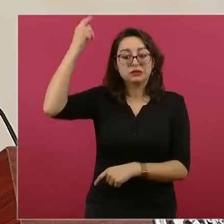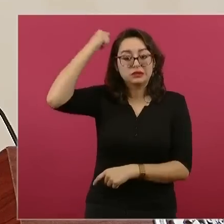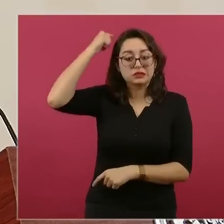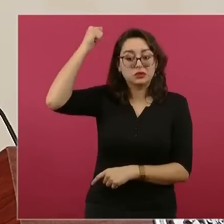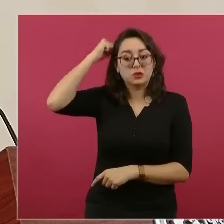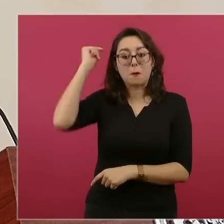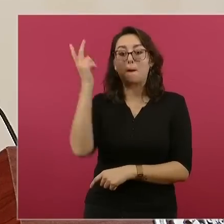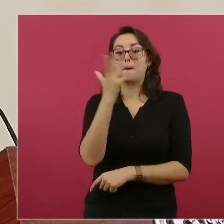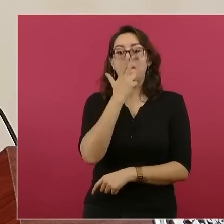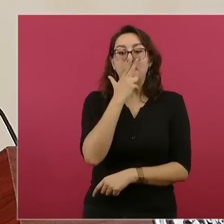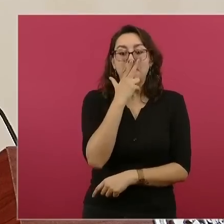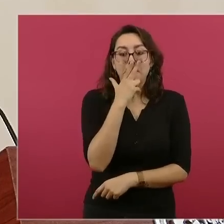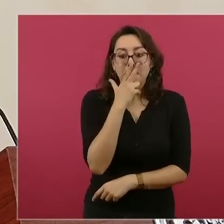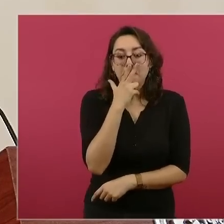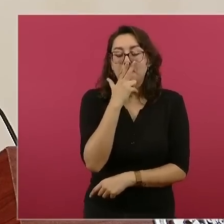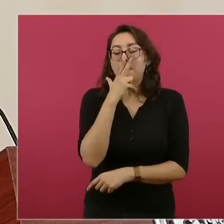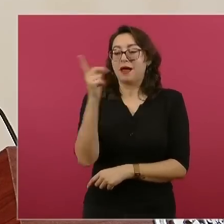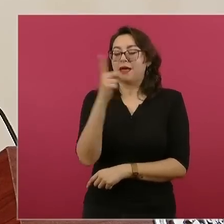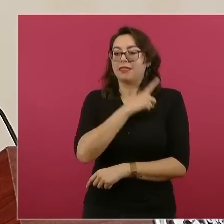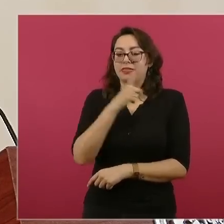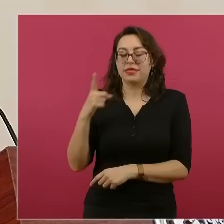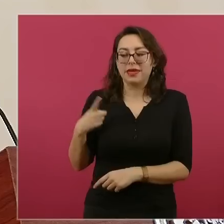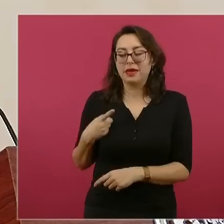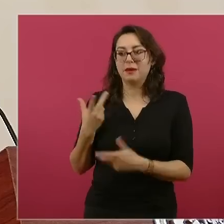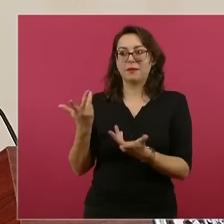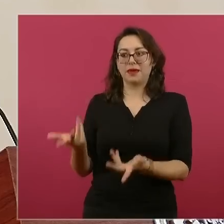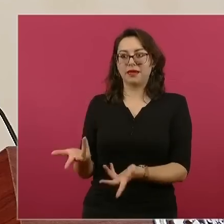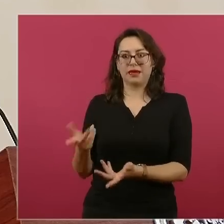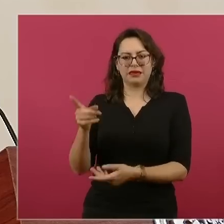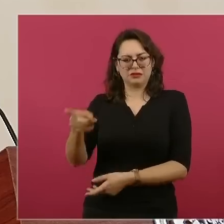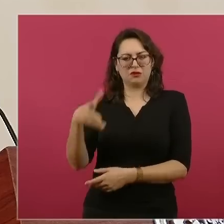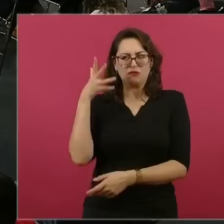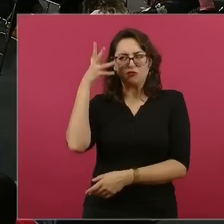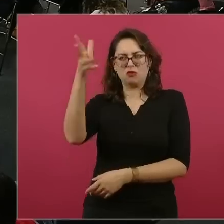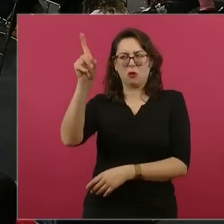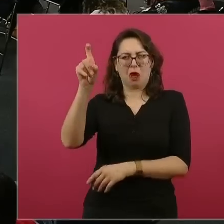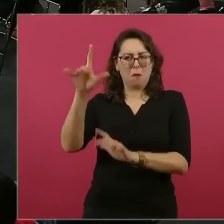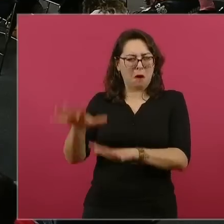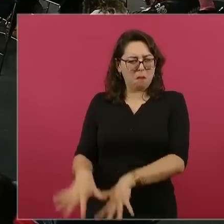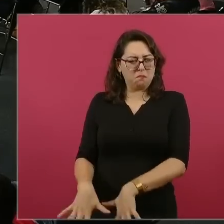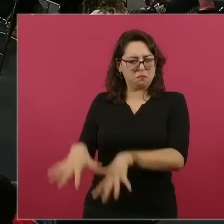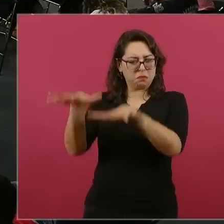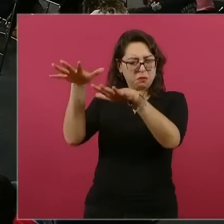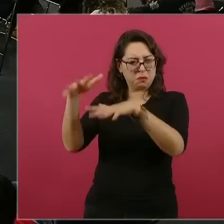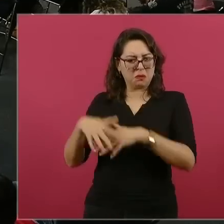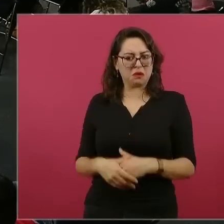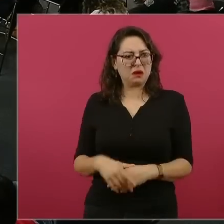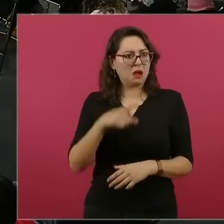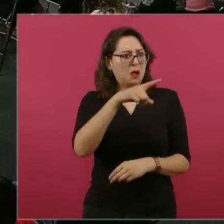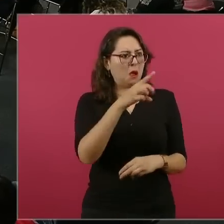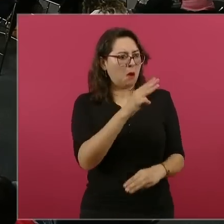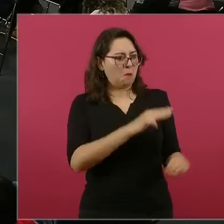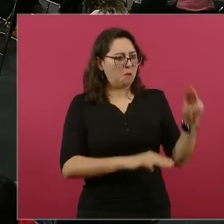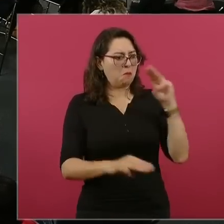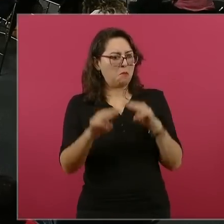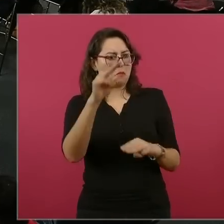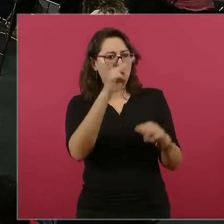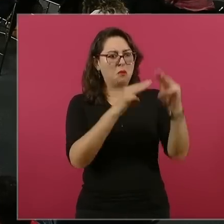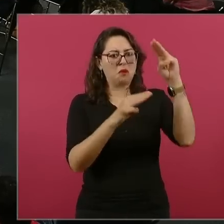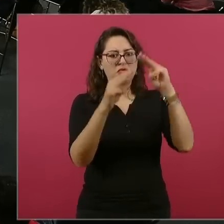están acabando con los cerros para rellenar el lago, acaban con el